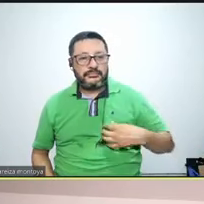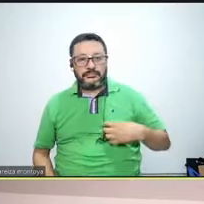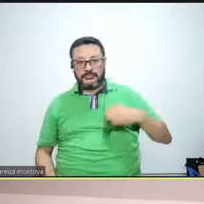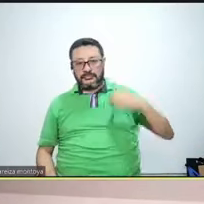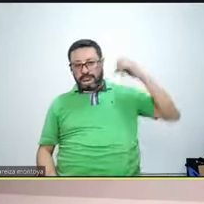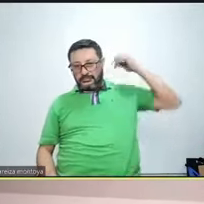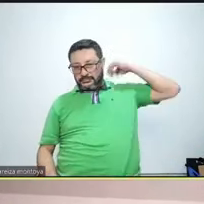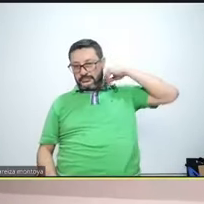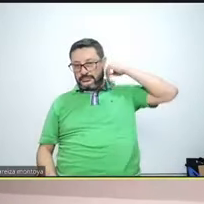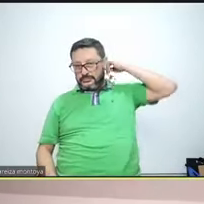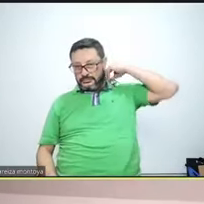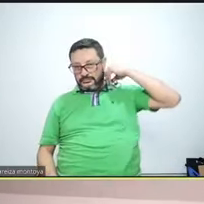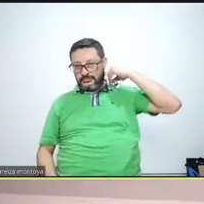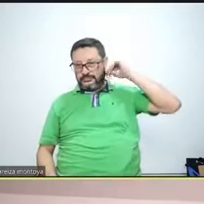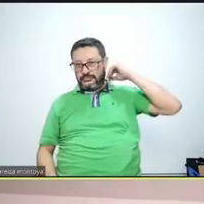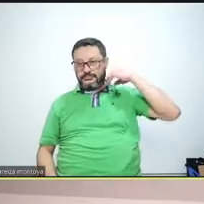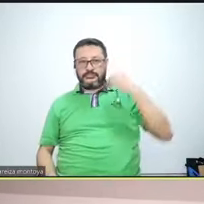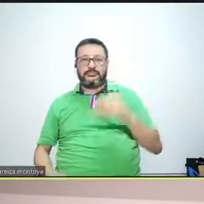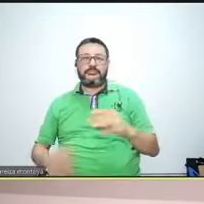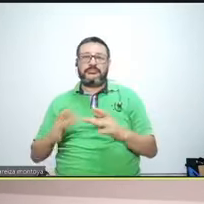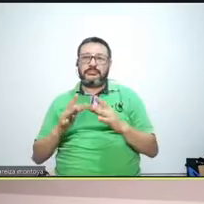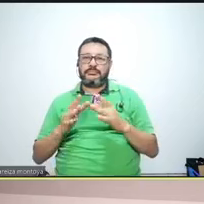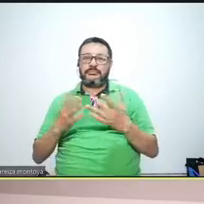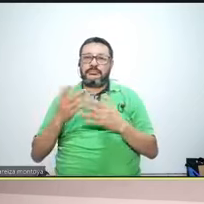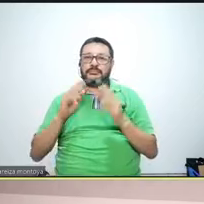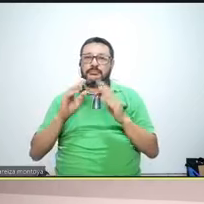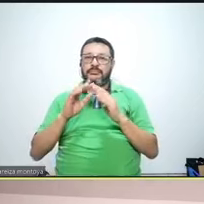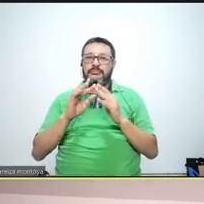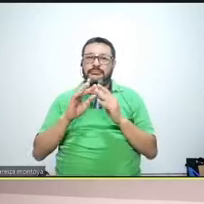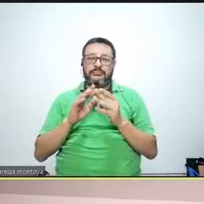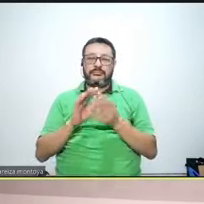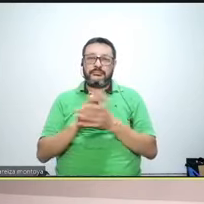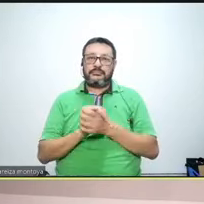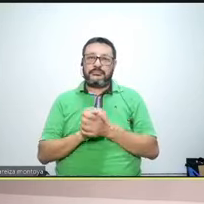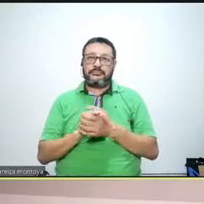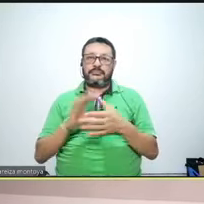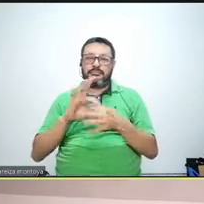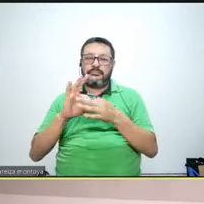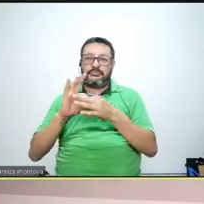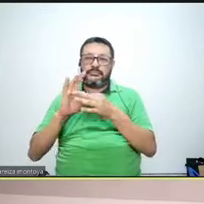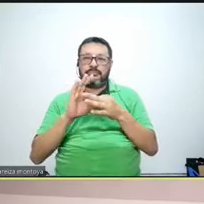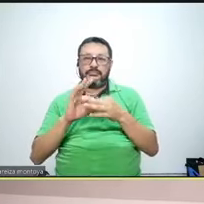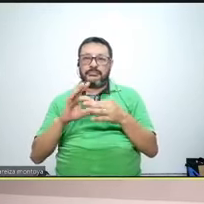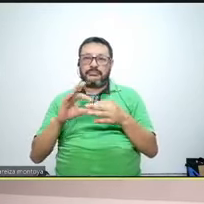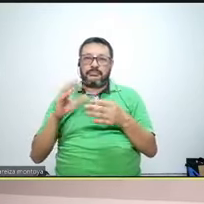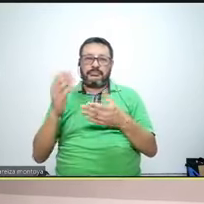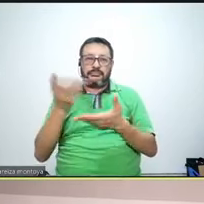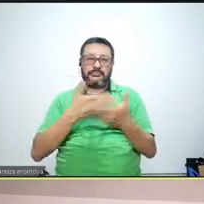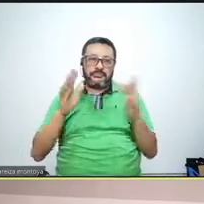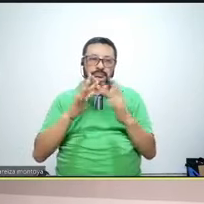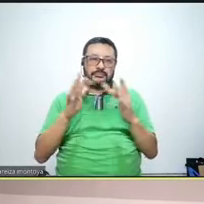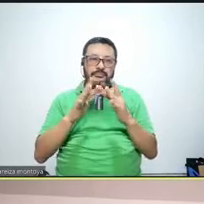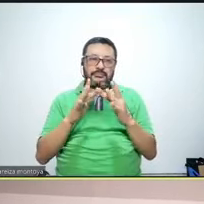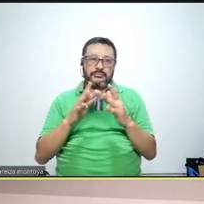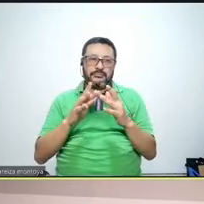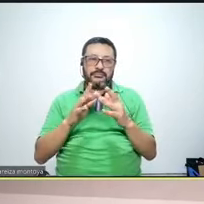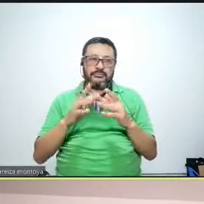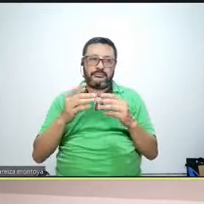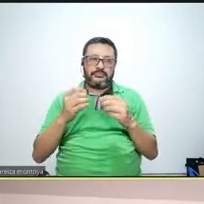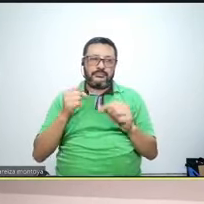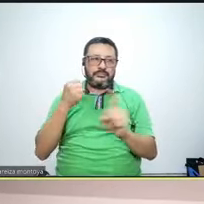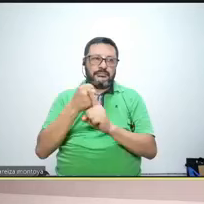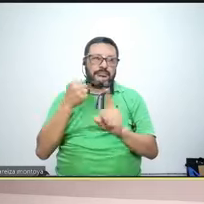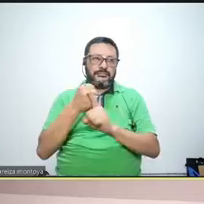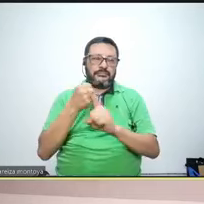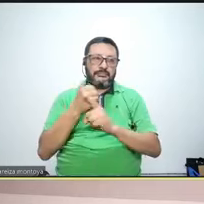mucho, pero creo que por el hecho de ser compañera, quizás no influye tanto el